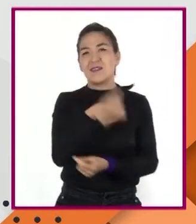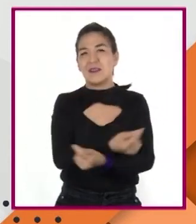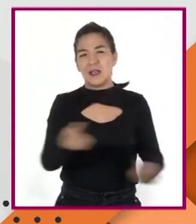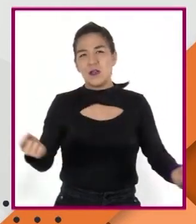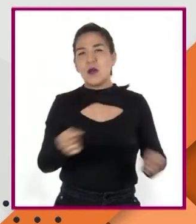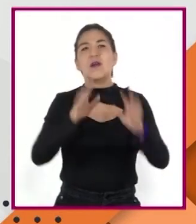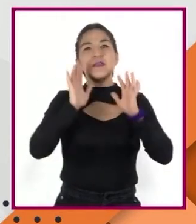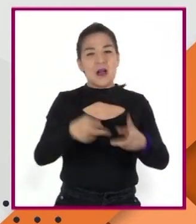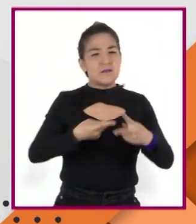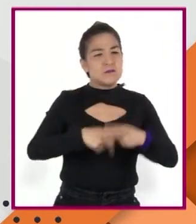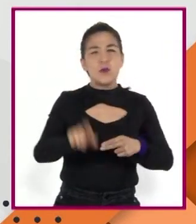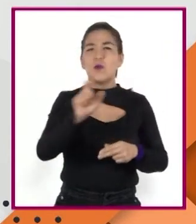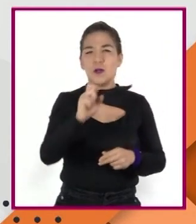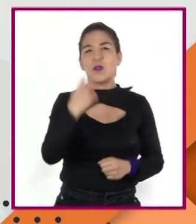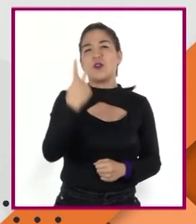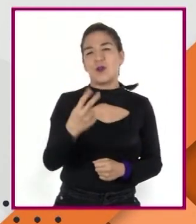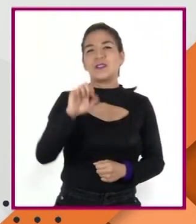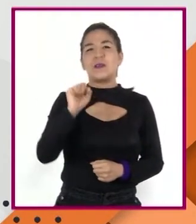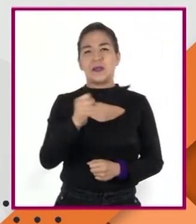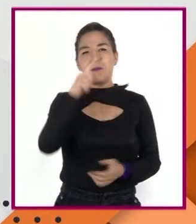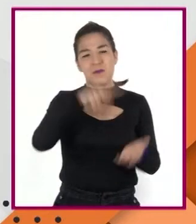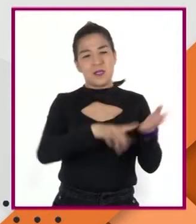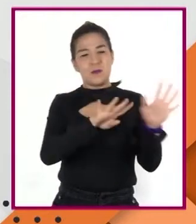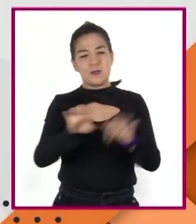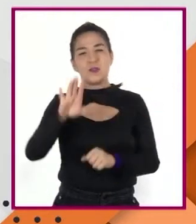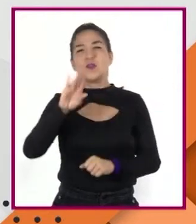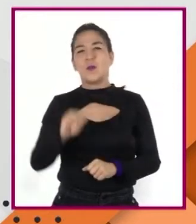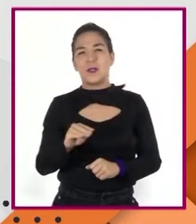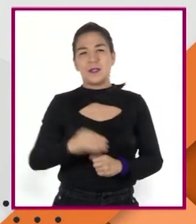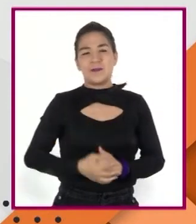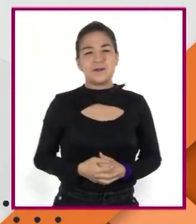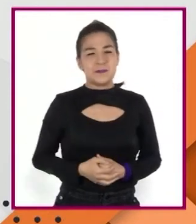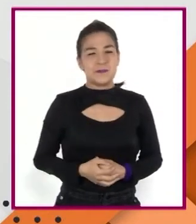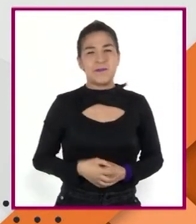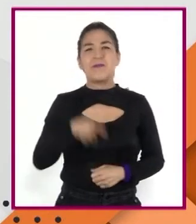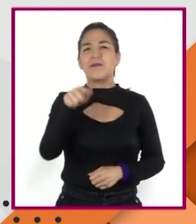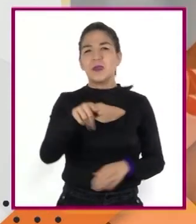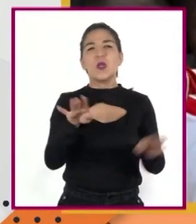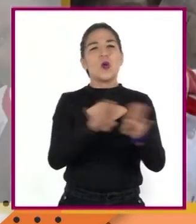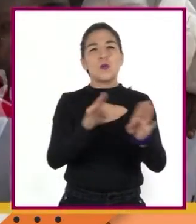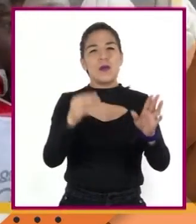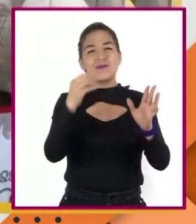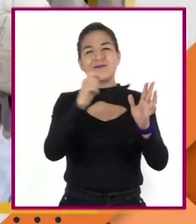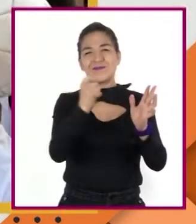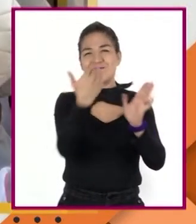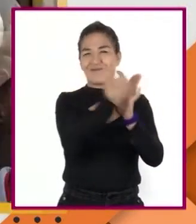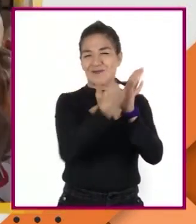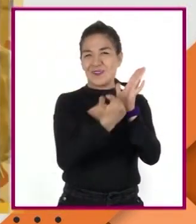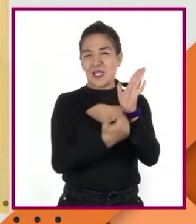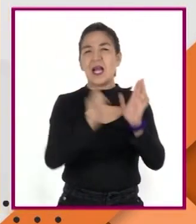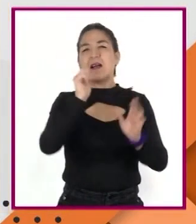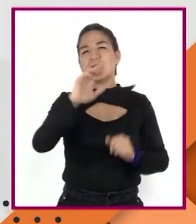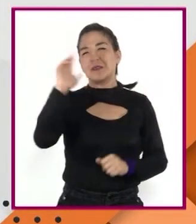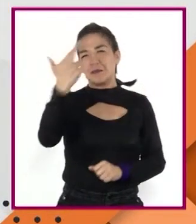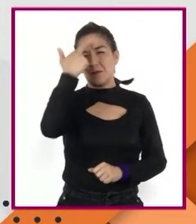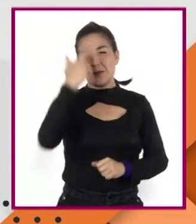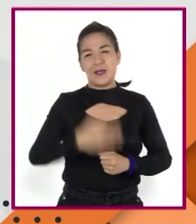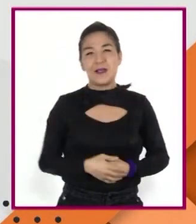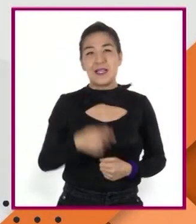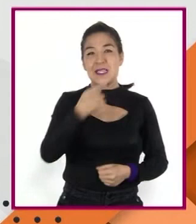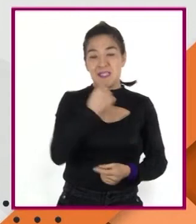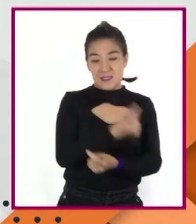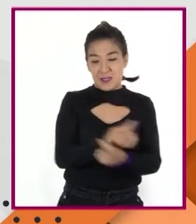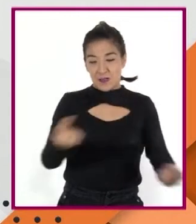en vigor el 2 de septiembre de 1990. En sus considerandos, la Convención recuerda que la